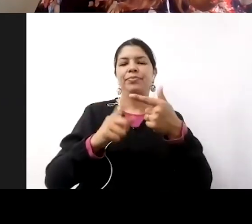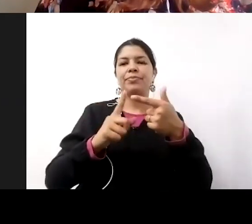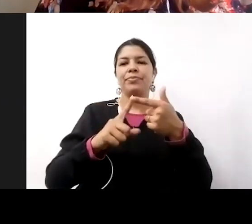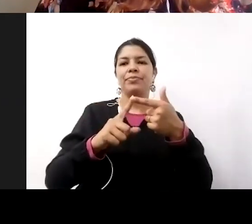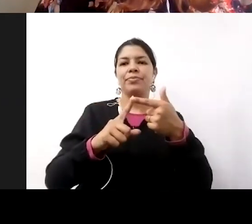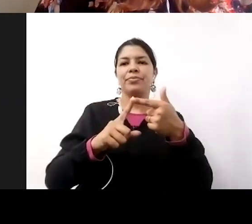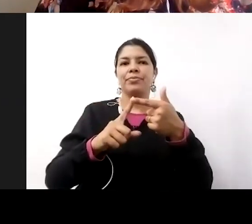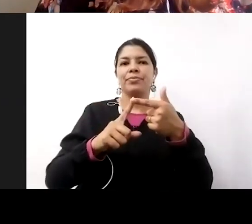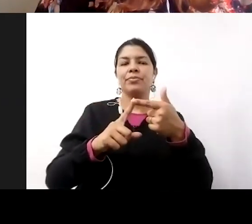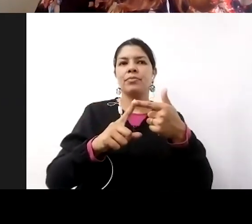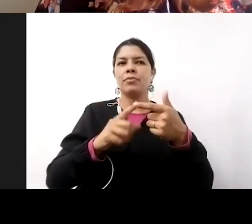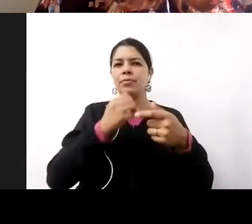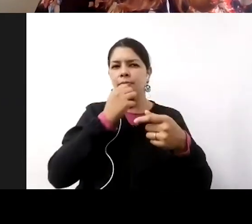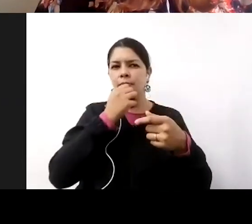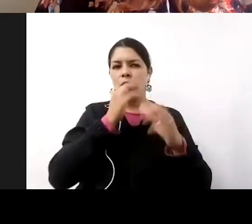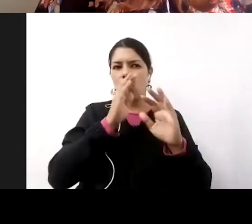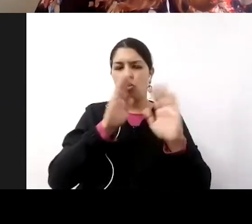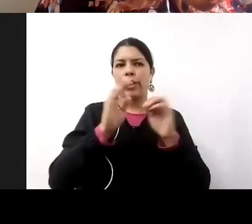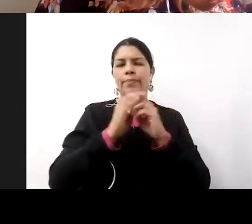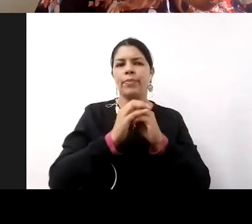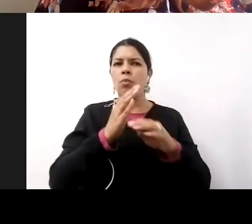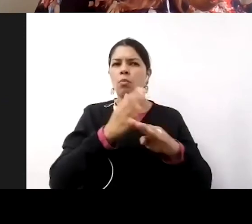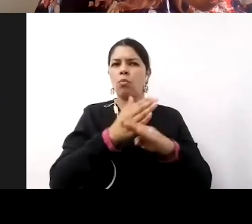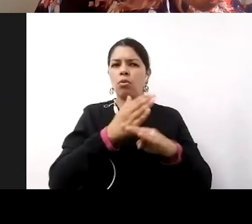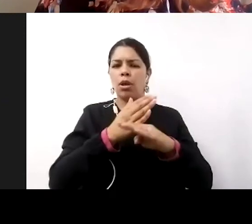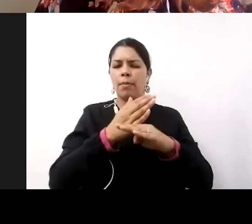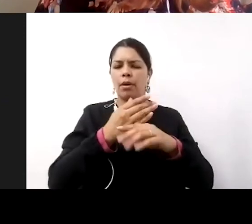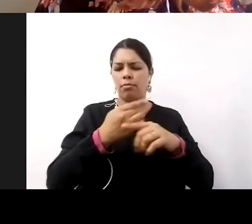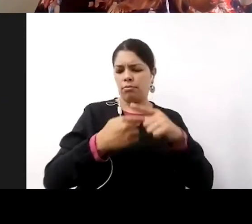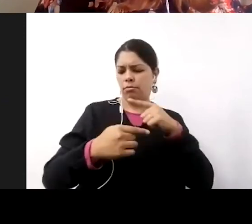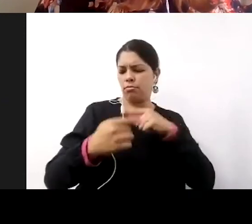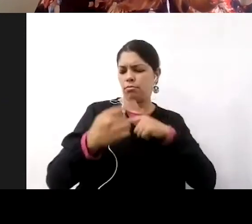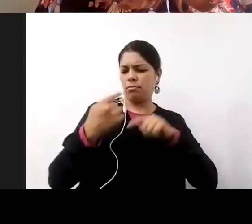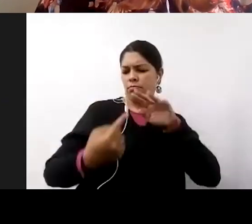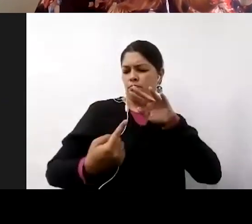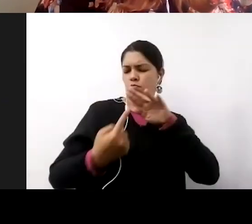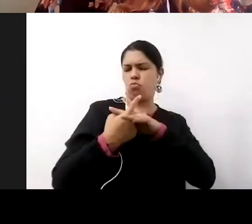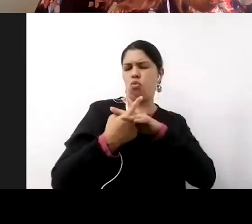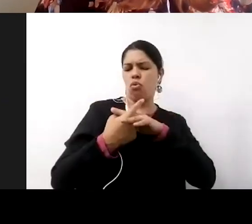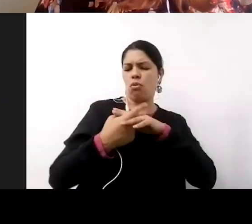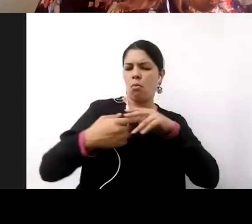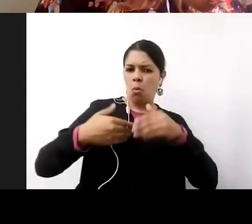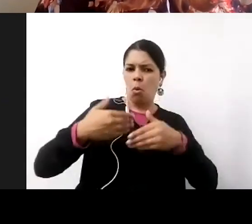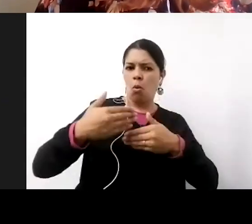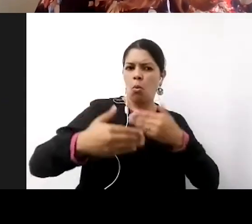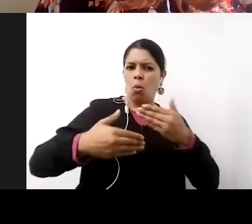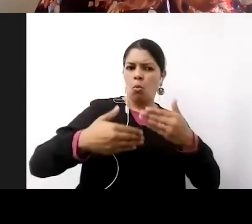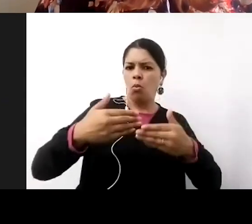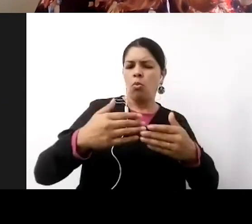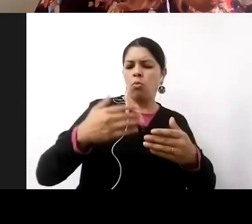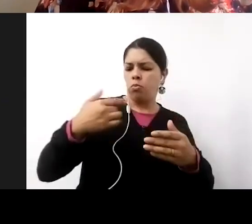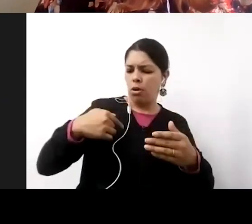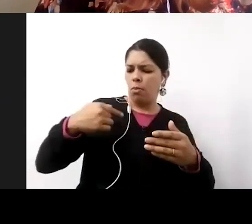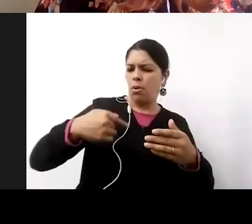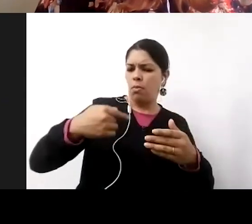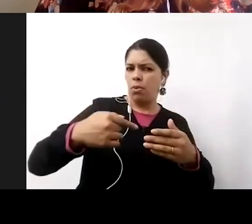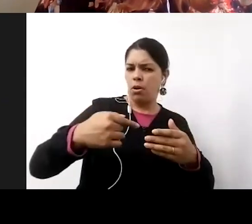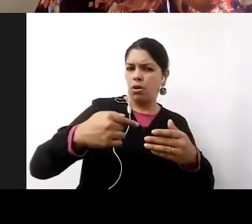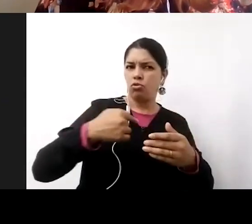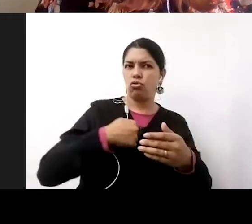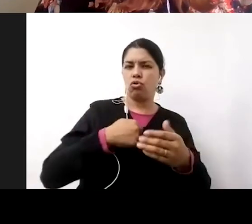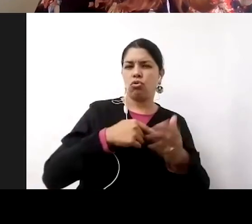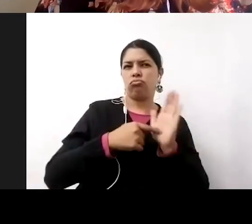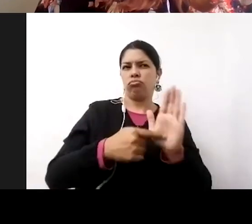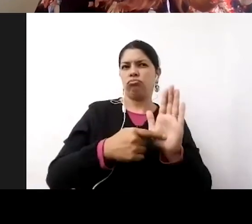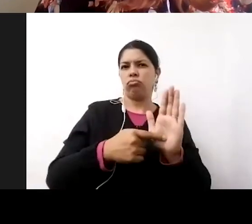que concentrarse en el curso del problema, en la forma en que se ha ido desarrollando, cuáles han sido mis reacciones y las reacciones